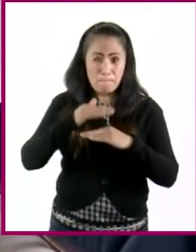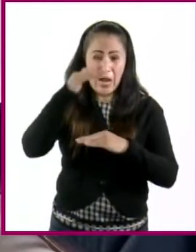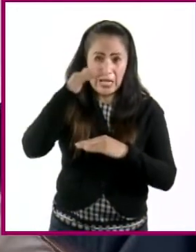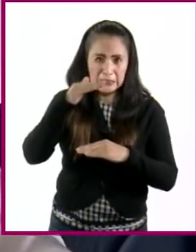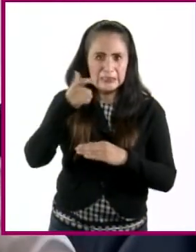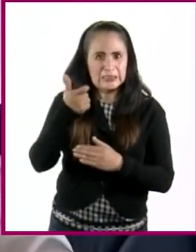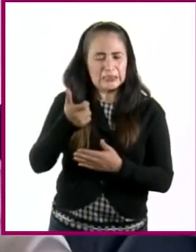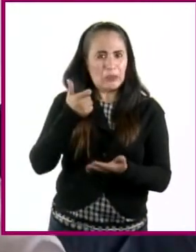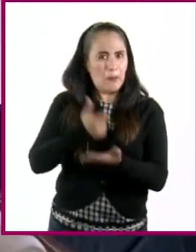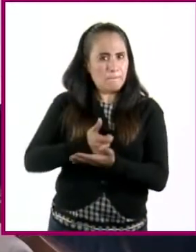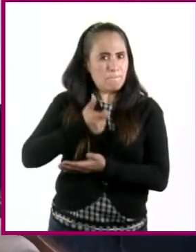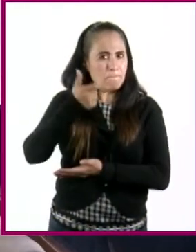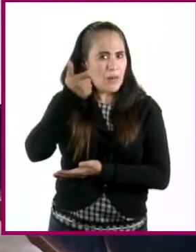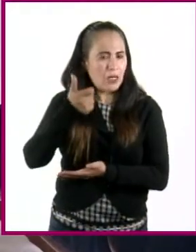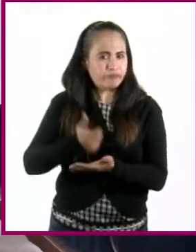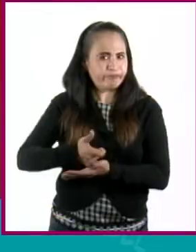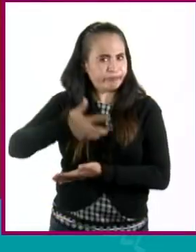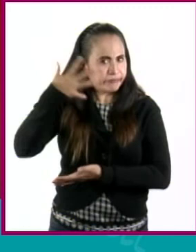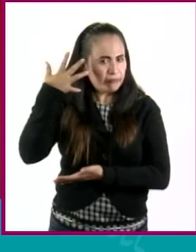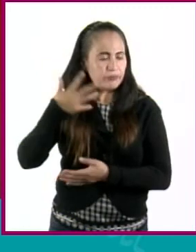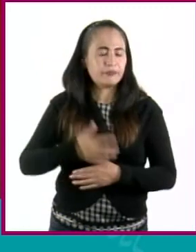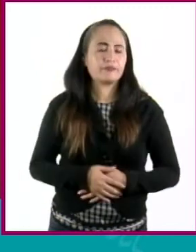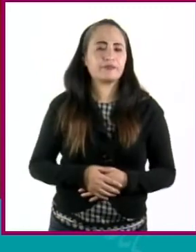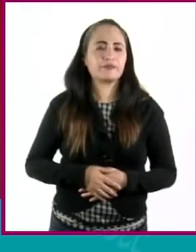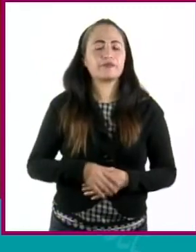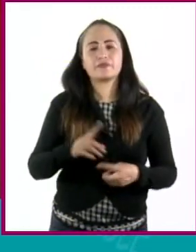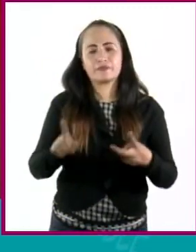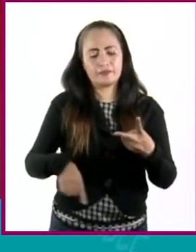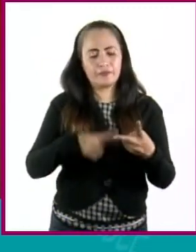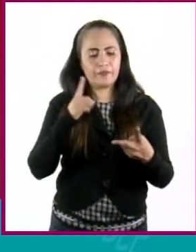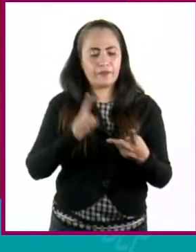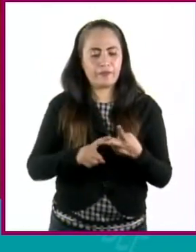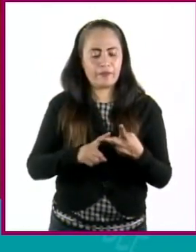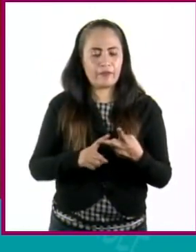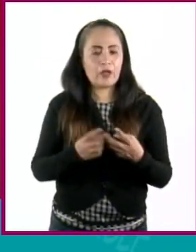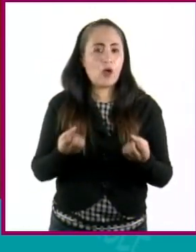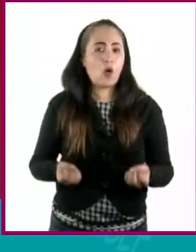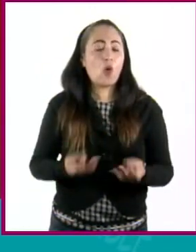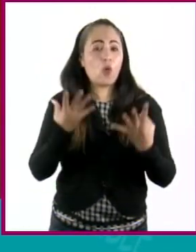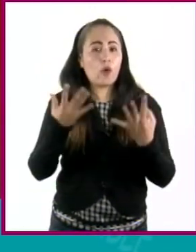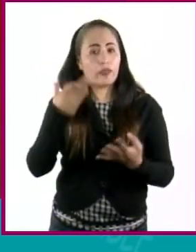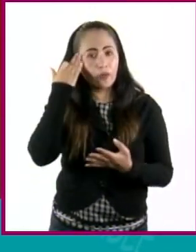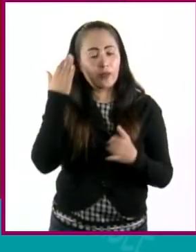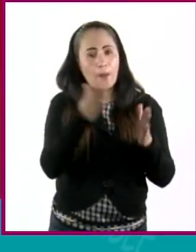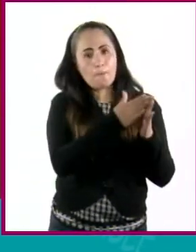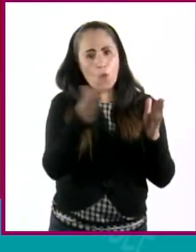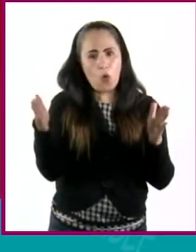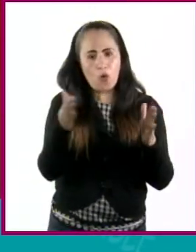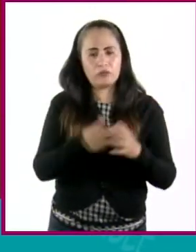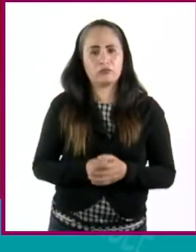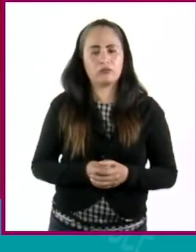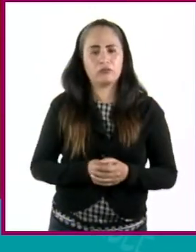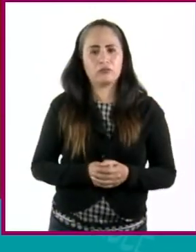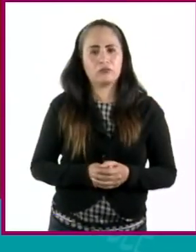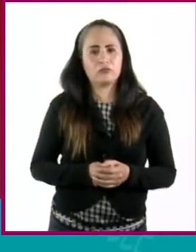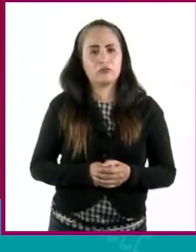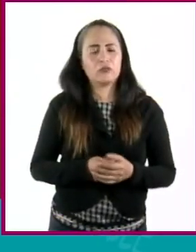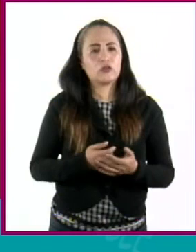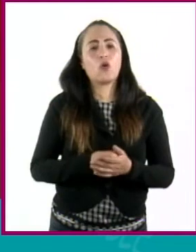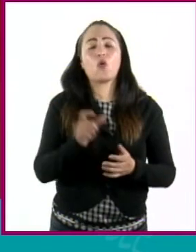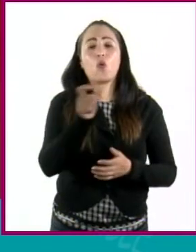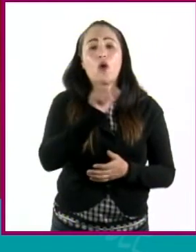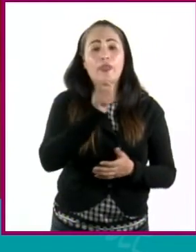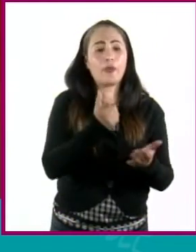a costar hacer el préstamo. También nos tenemos que fijar en otras cosas, por ejemplo, el monto y la periodicidad de los pagos, es decir, cuánto voy a pagar y cada cuándo.